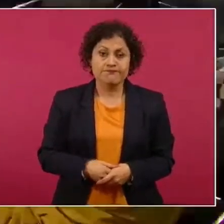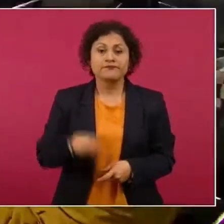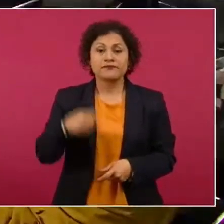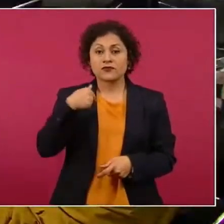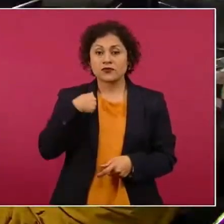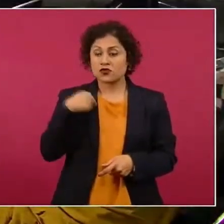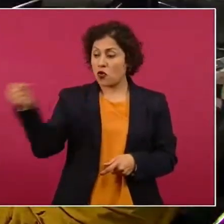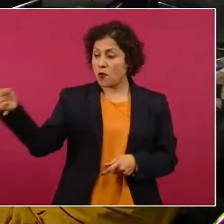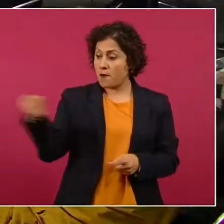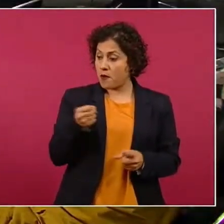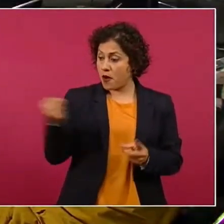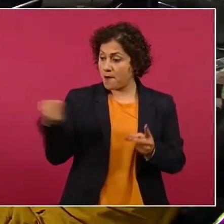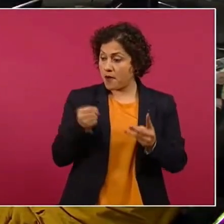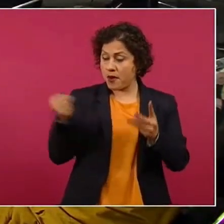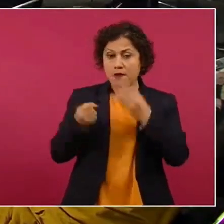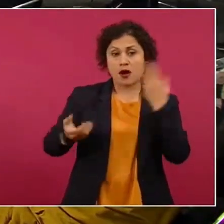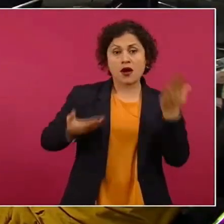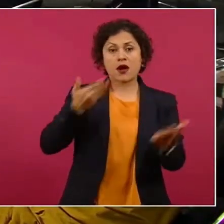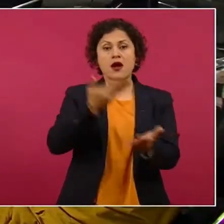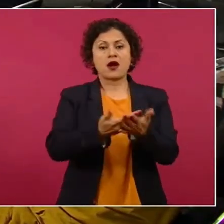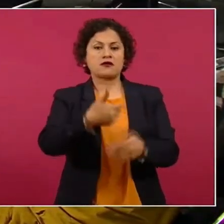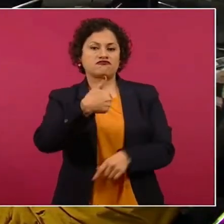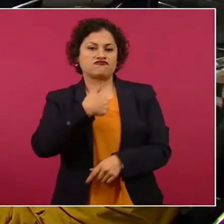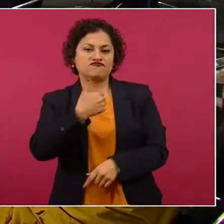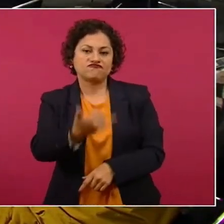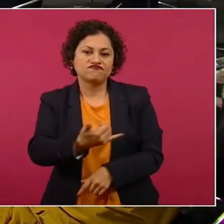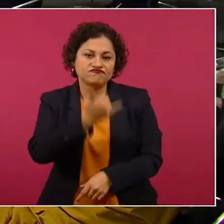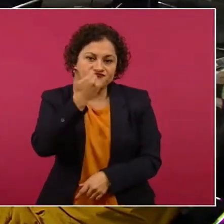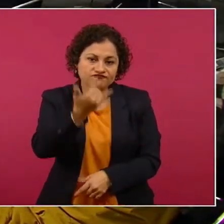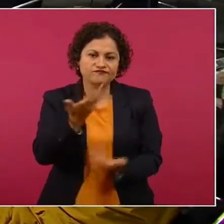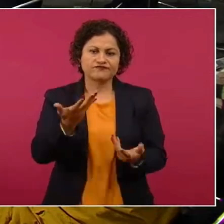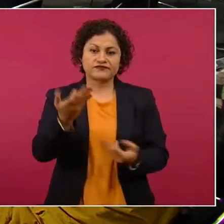con los que propuse, no todos, ¿no? Desde luego.